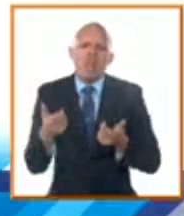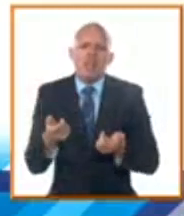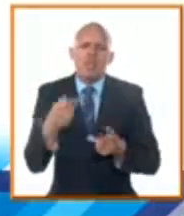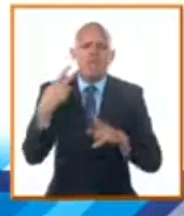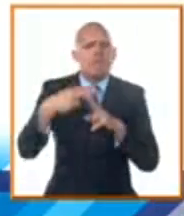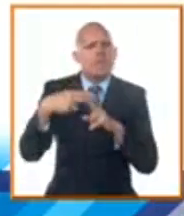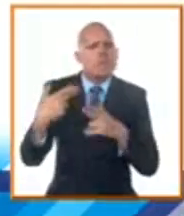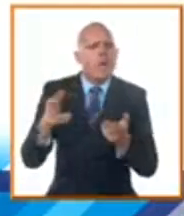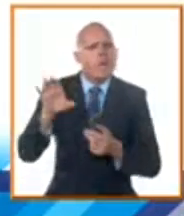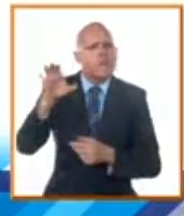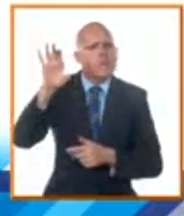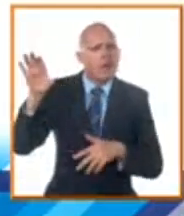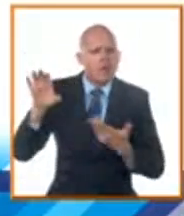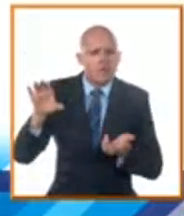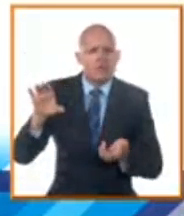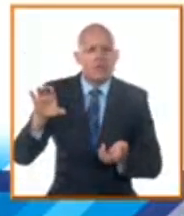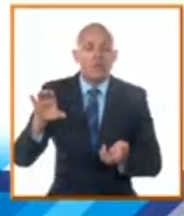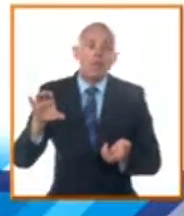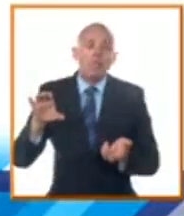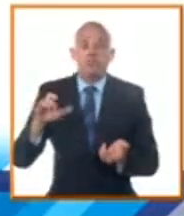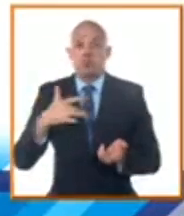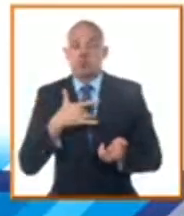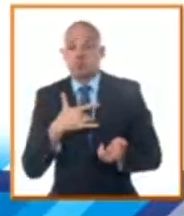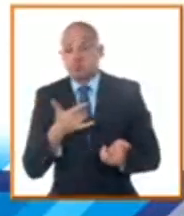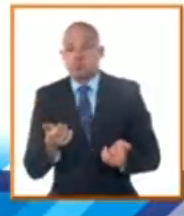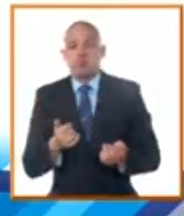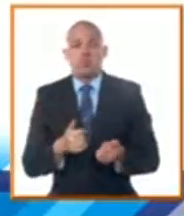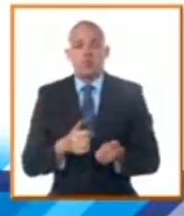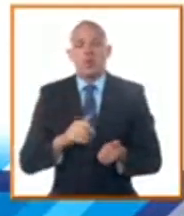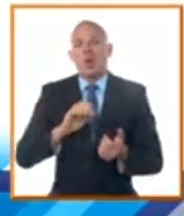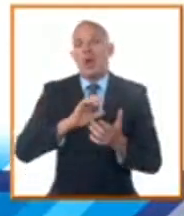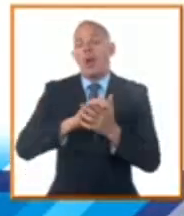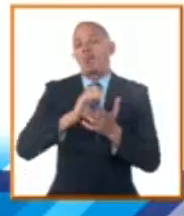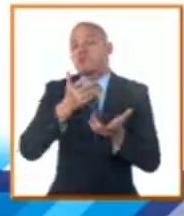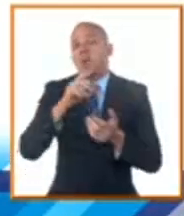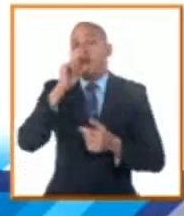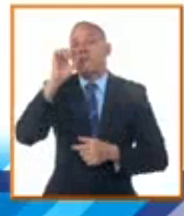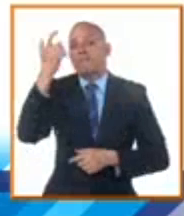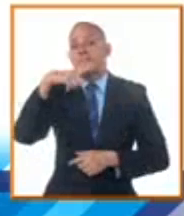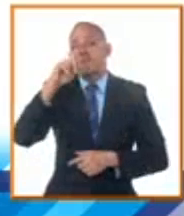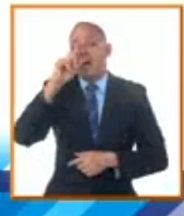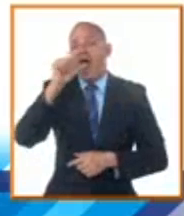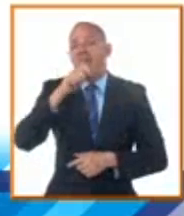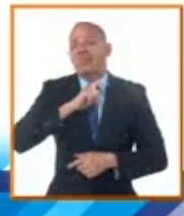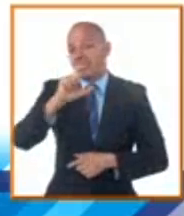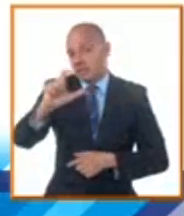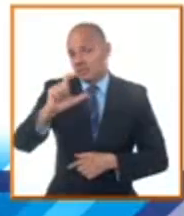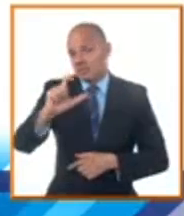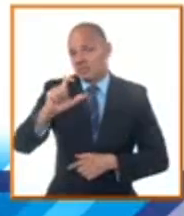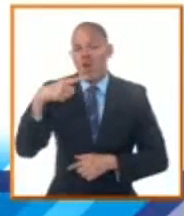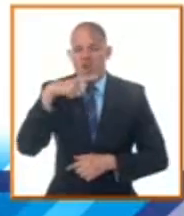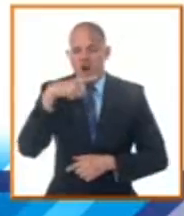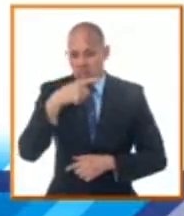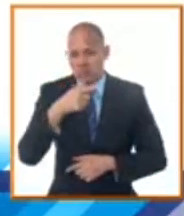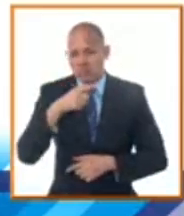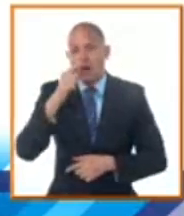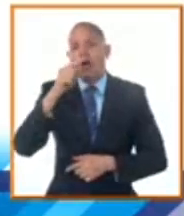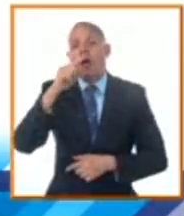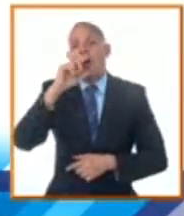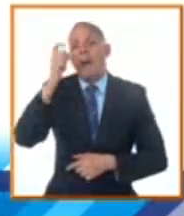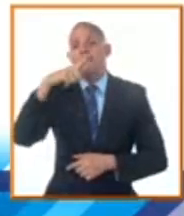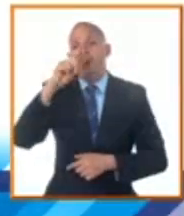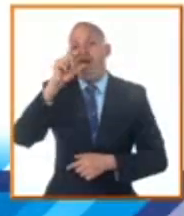alternativa. Esto es otra alternativa. Pero la ventaja mayor, estratégicamente, que yo le veo al monedero, es